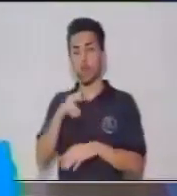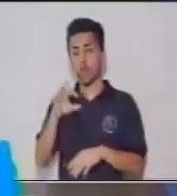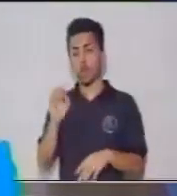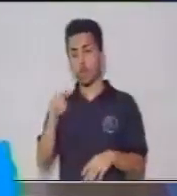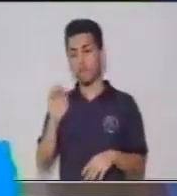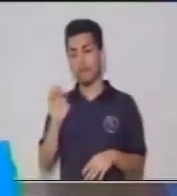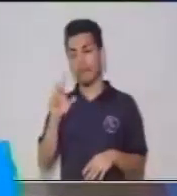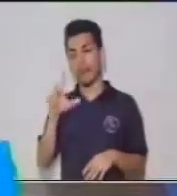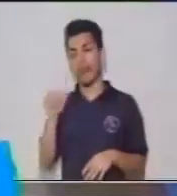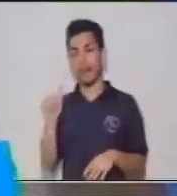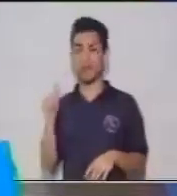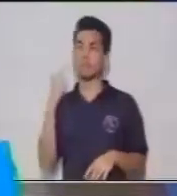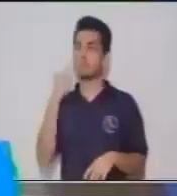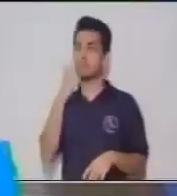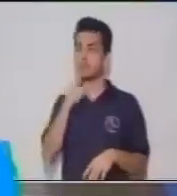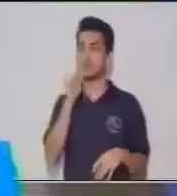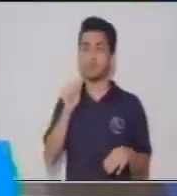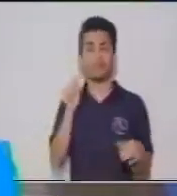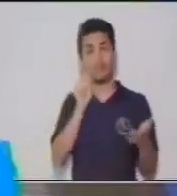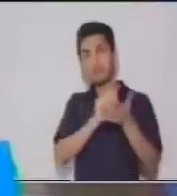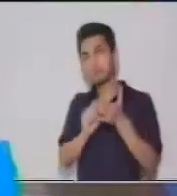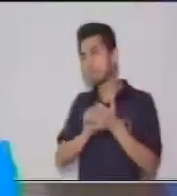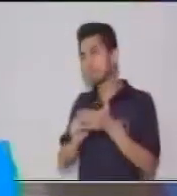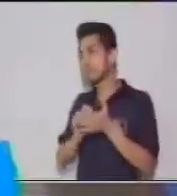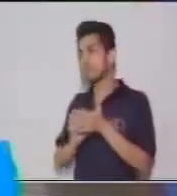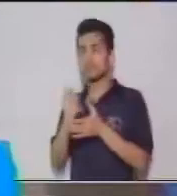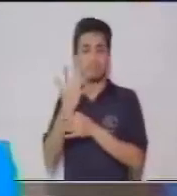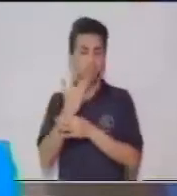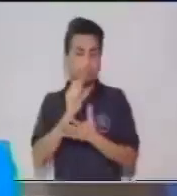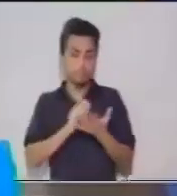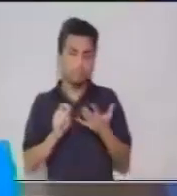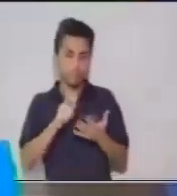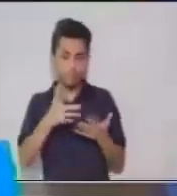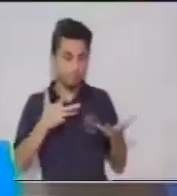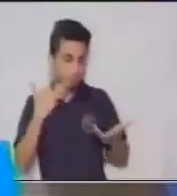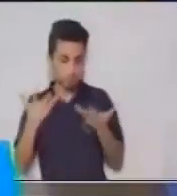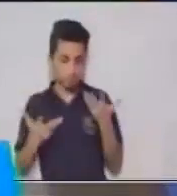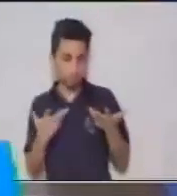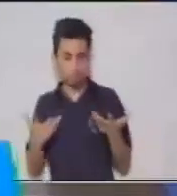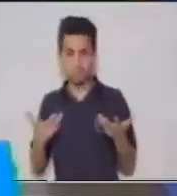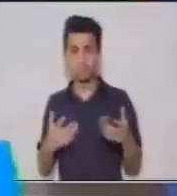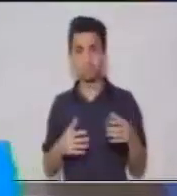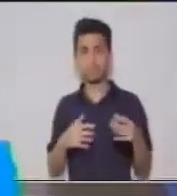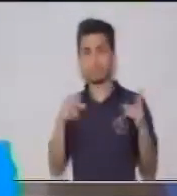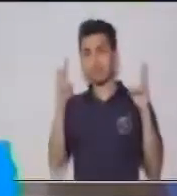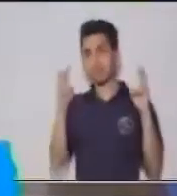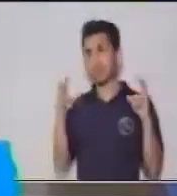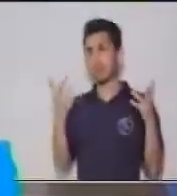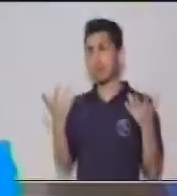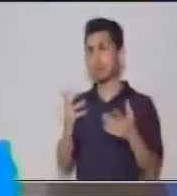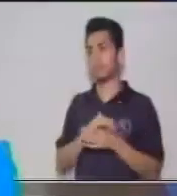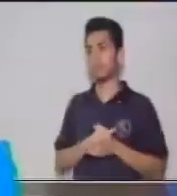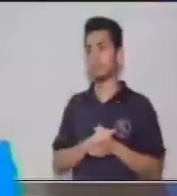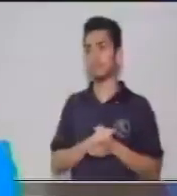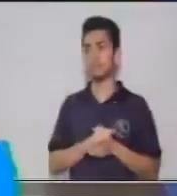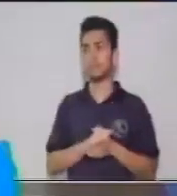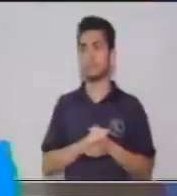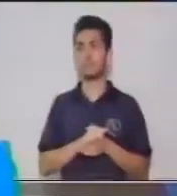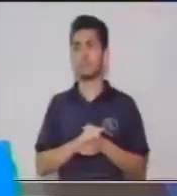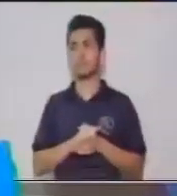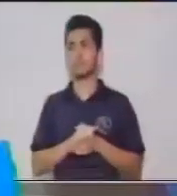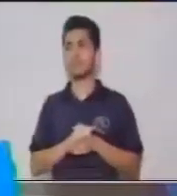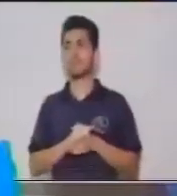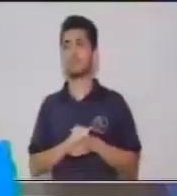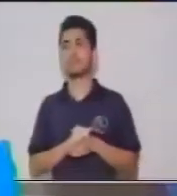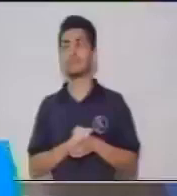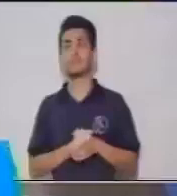y darle vida a objetos que no tienen, son inanimados. En los